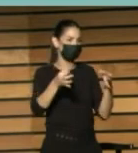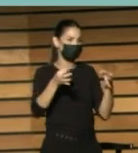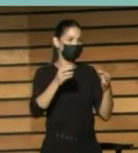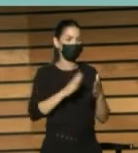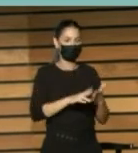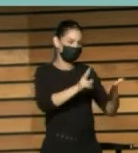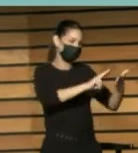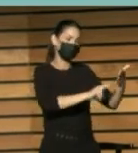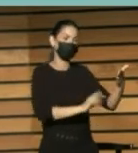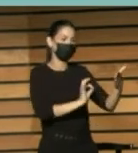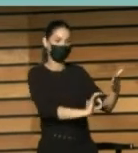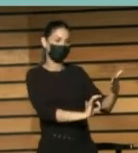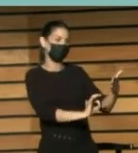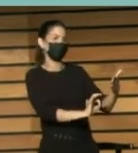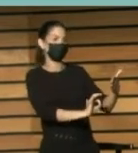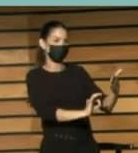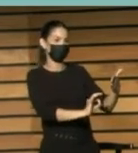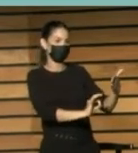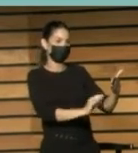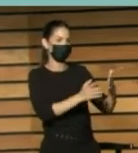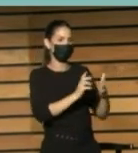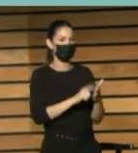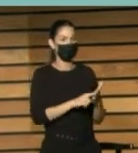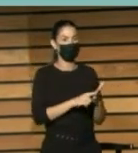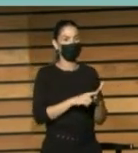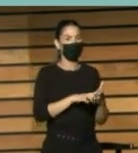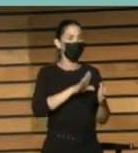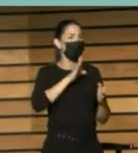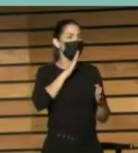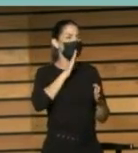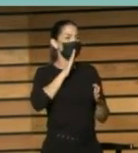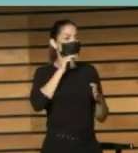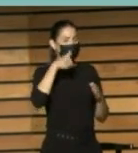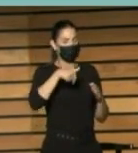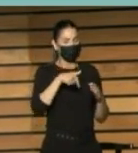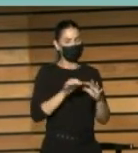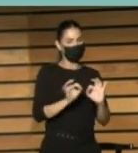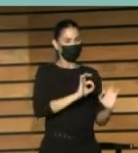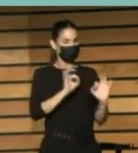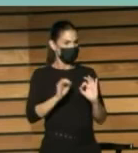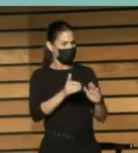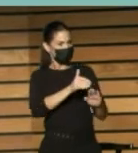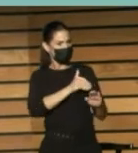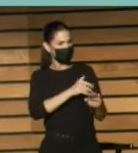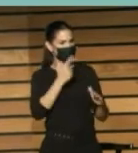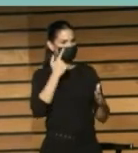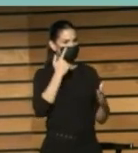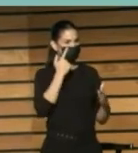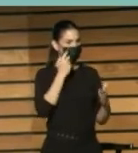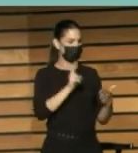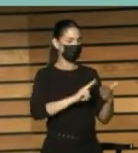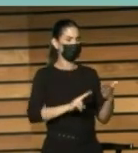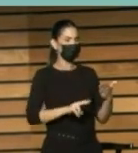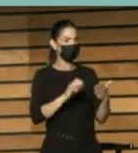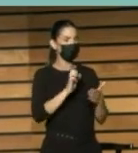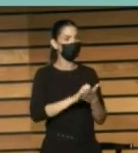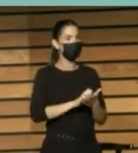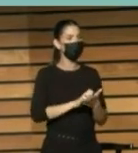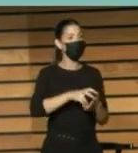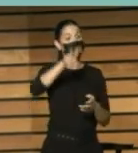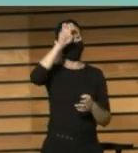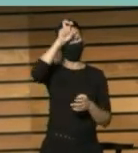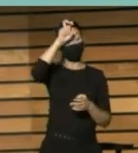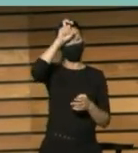lectura. Estaba mirando antes de preparar esta ponencia que en Egipto a las bibliotecas se